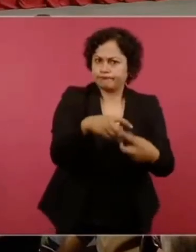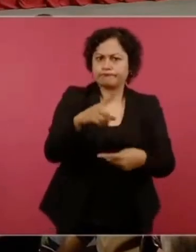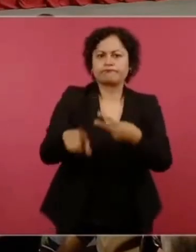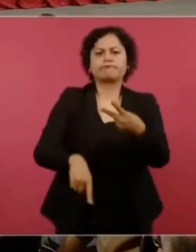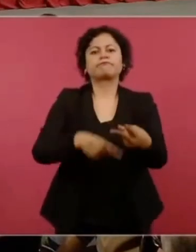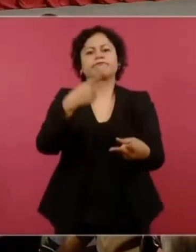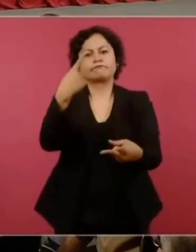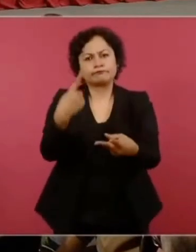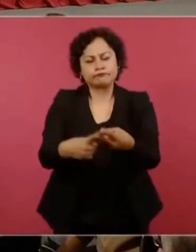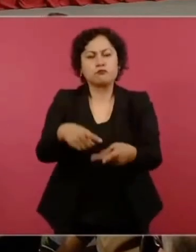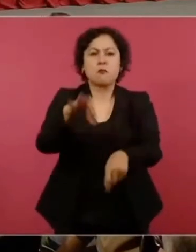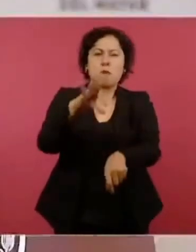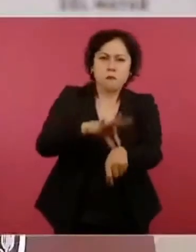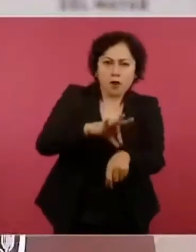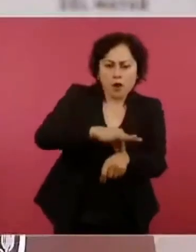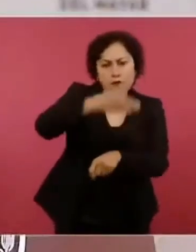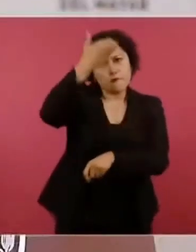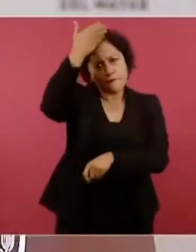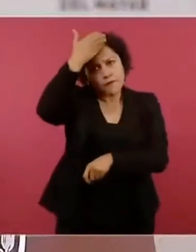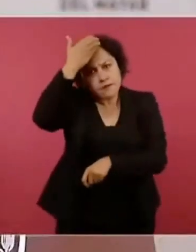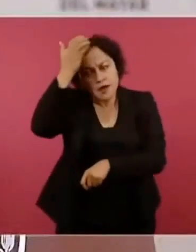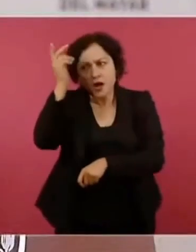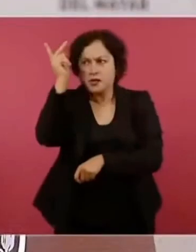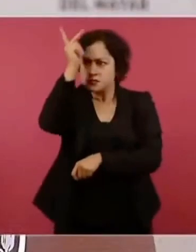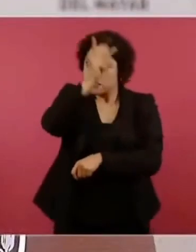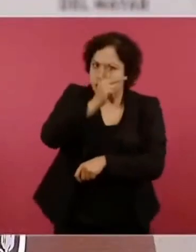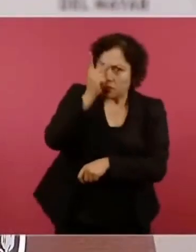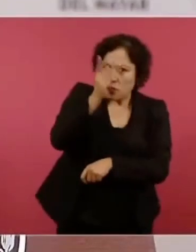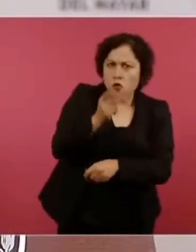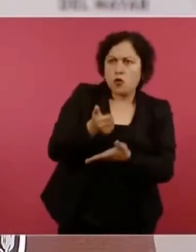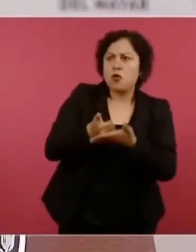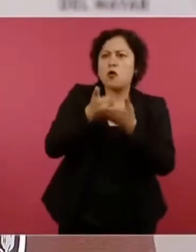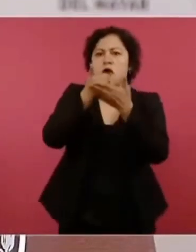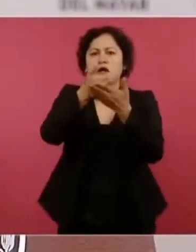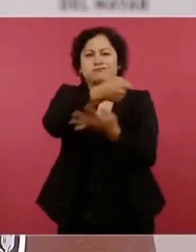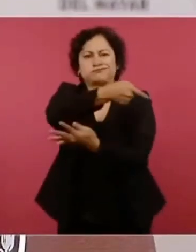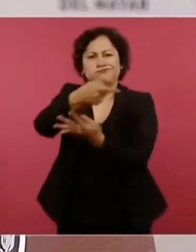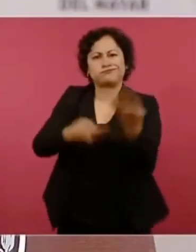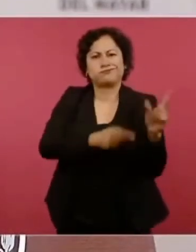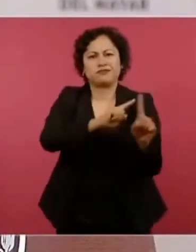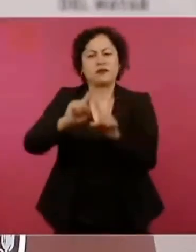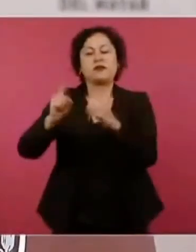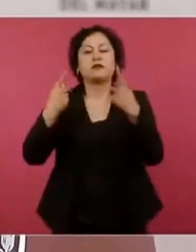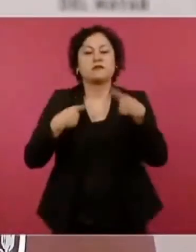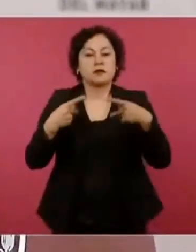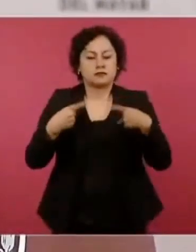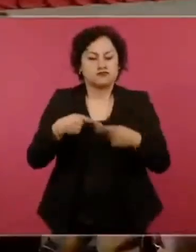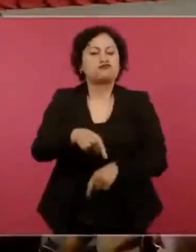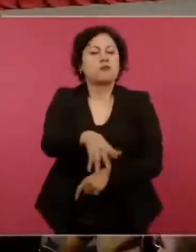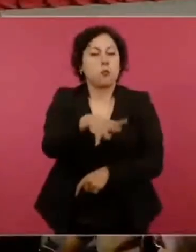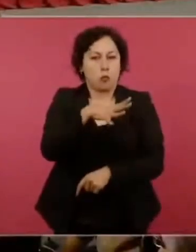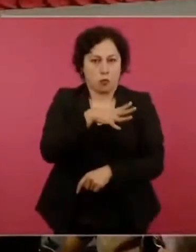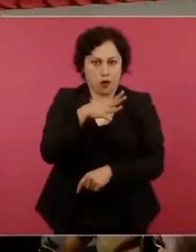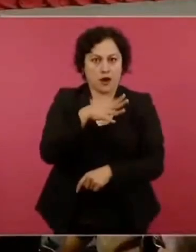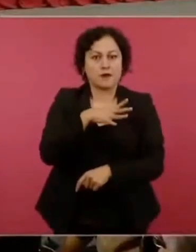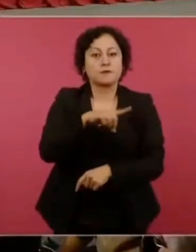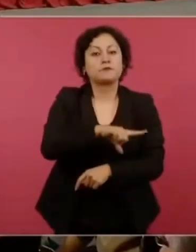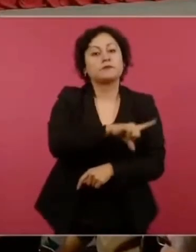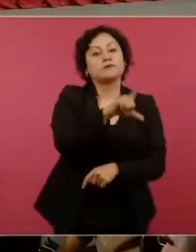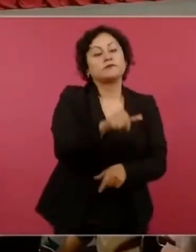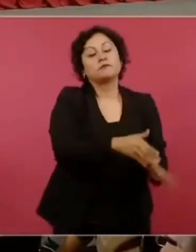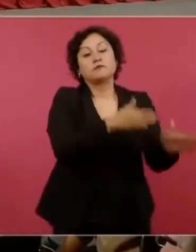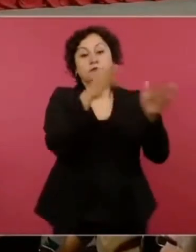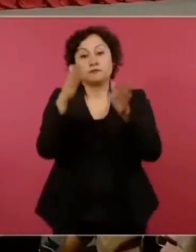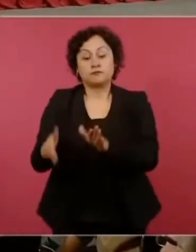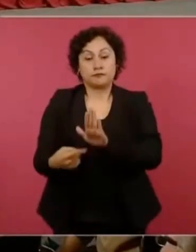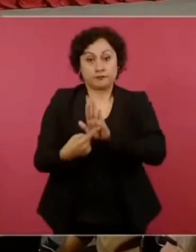enfermeras, trabajadoras sociales, psicólogos. Y en la siguiente lámina, en el camino que se emprende una vez